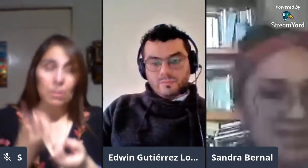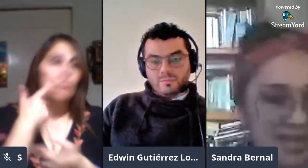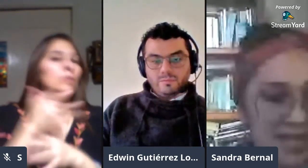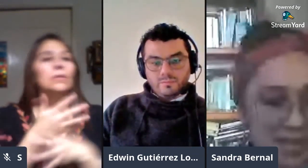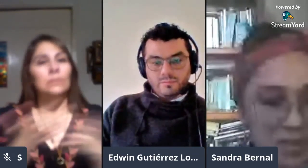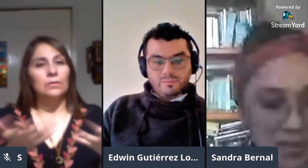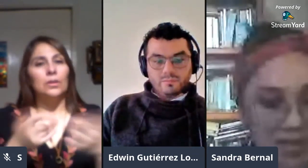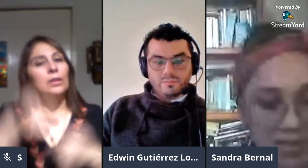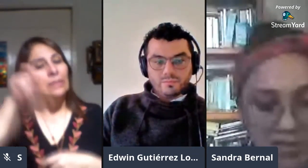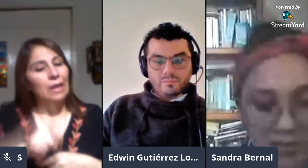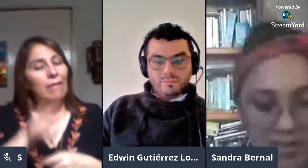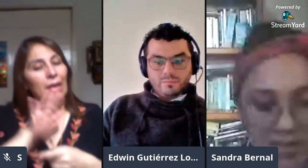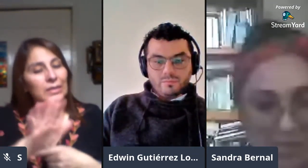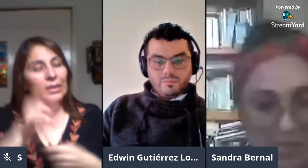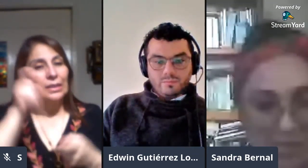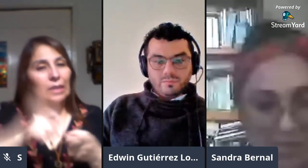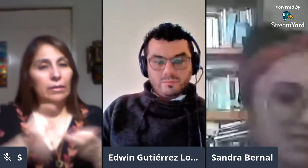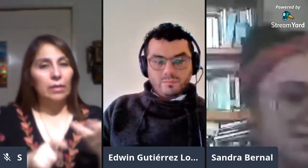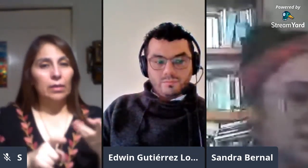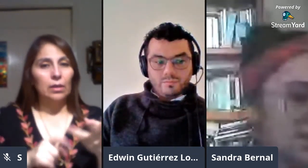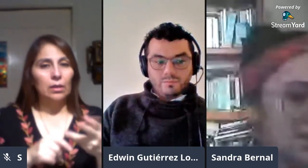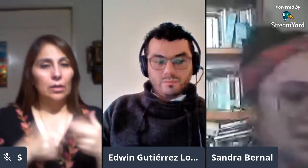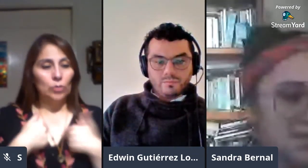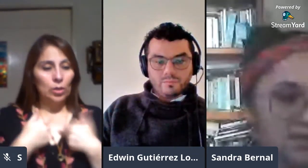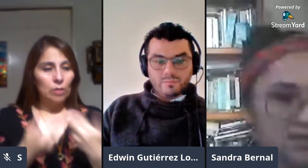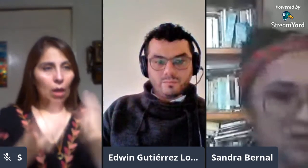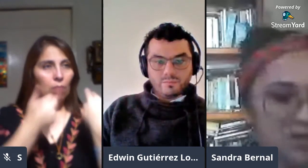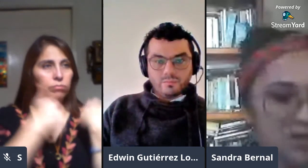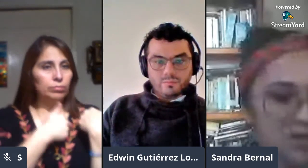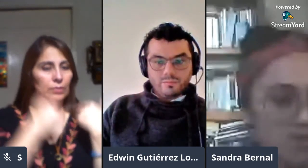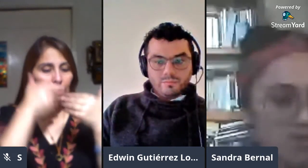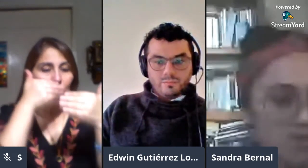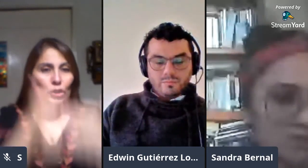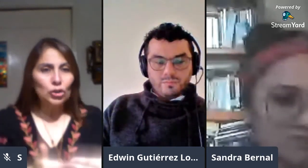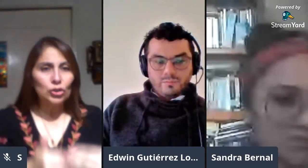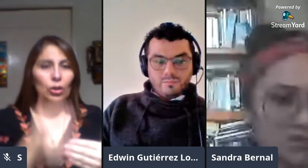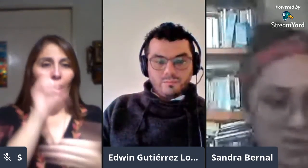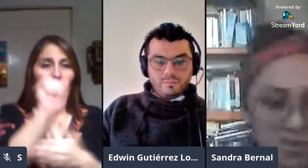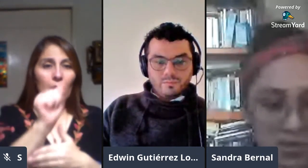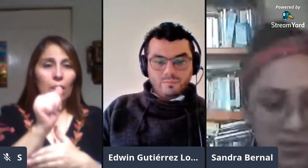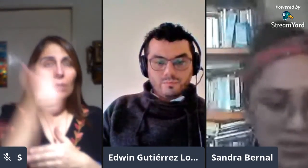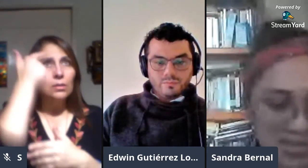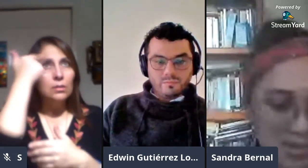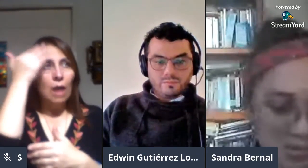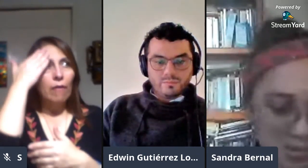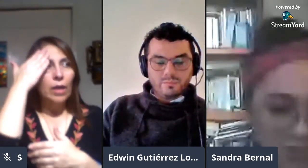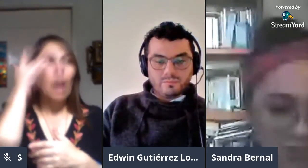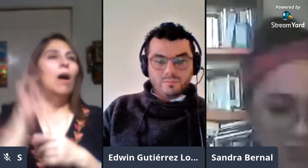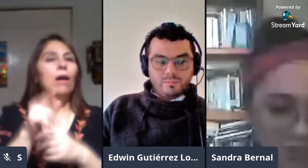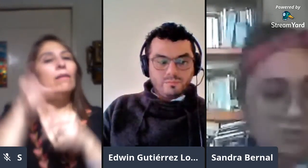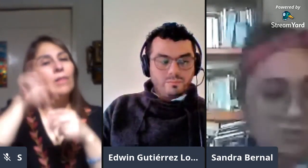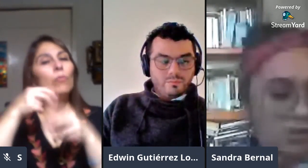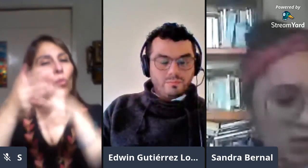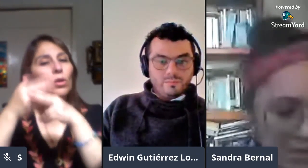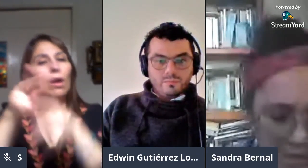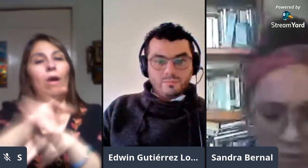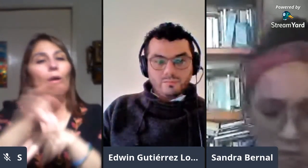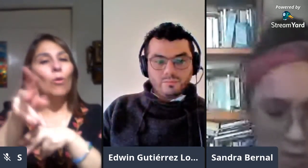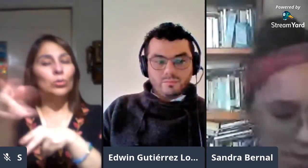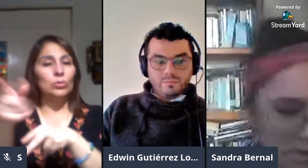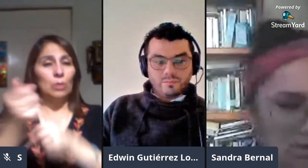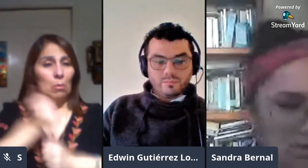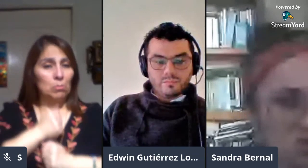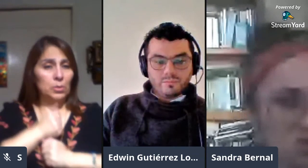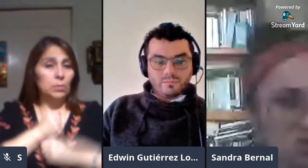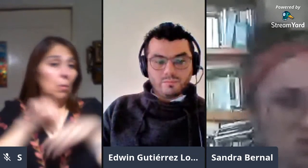ser está esa carga de cuidar de los demás, sin necesariamente ejercer normas de cuidado. Siento que los ejercicios